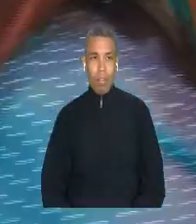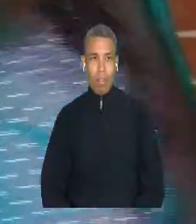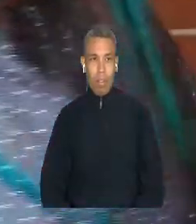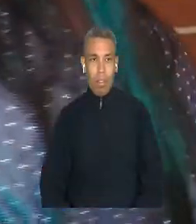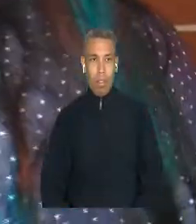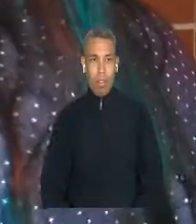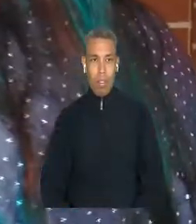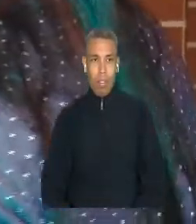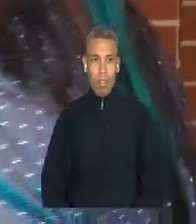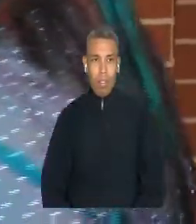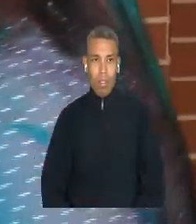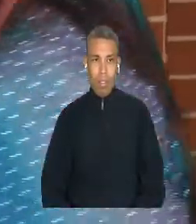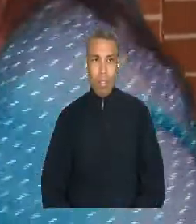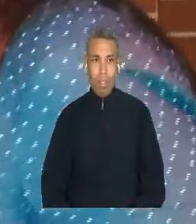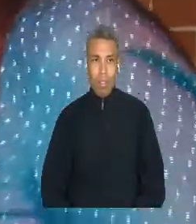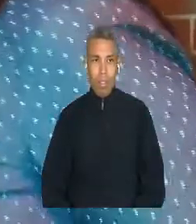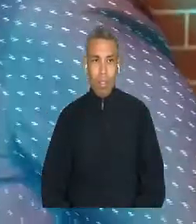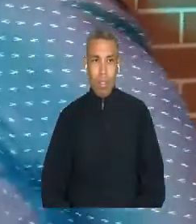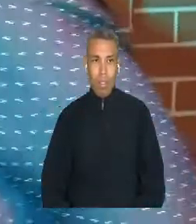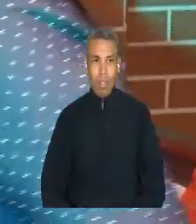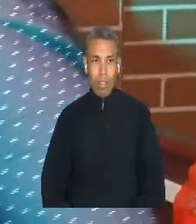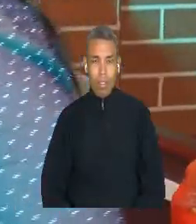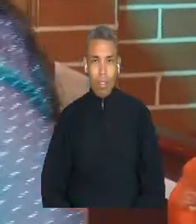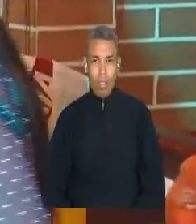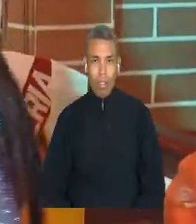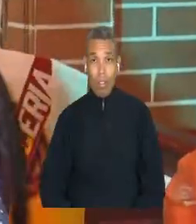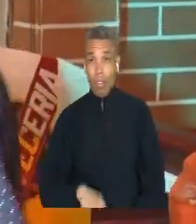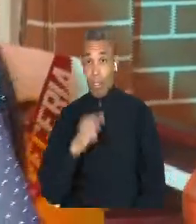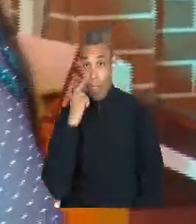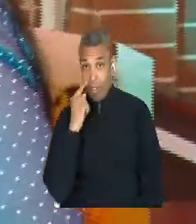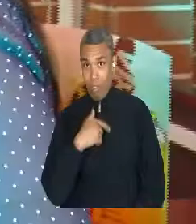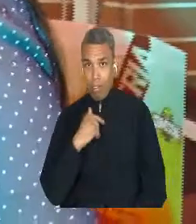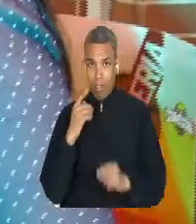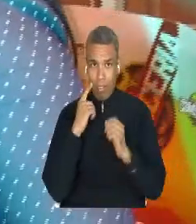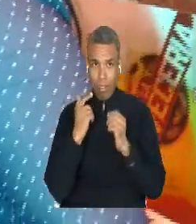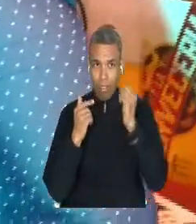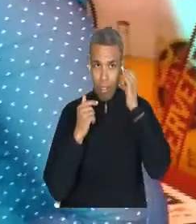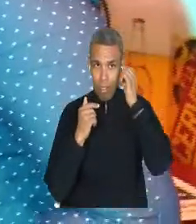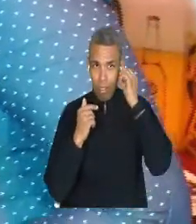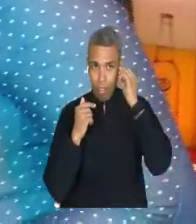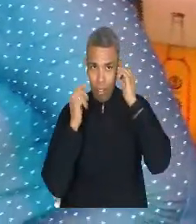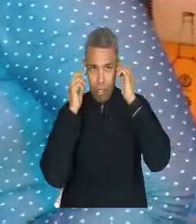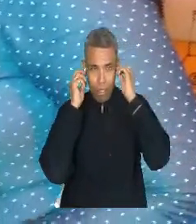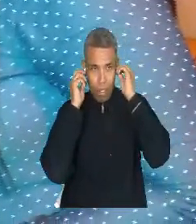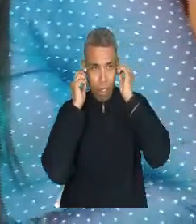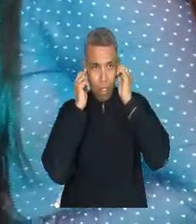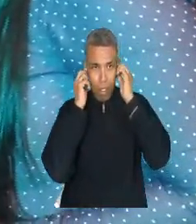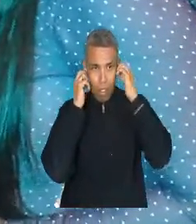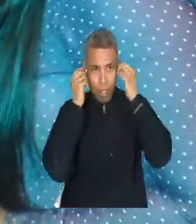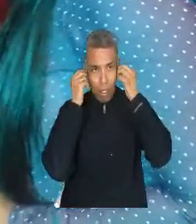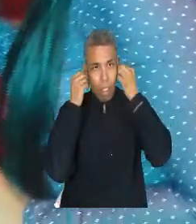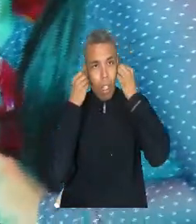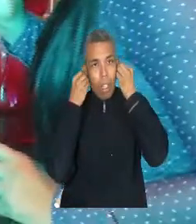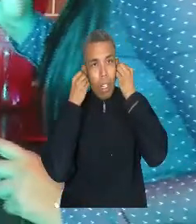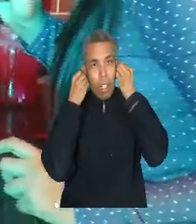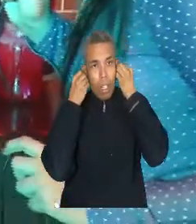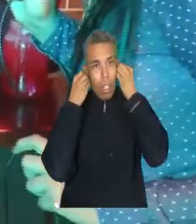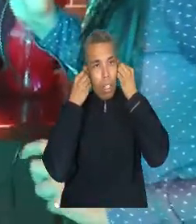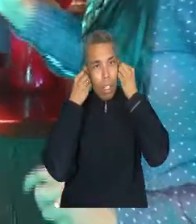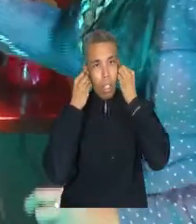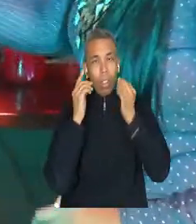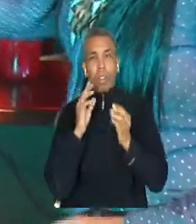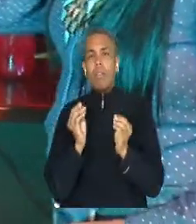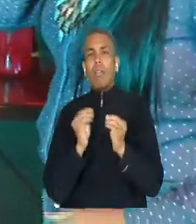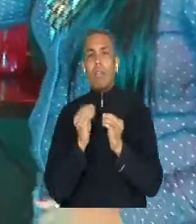la Barra Fitness porque nos va regañando. Bueno, Pablo, ahora sí, señálenos uno a uno los ingredientes que debemos de tener para